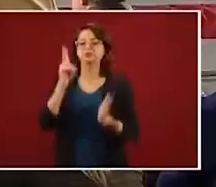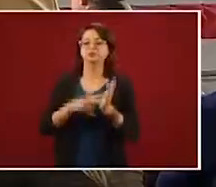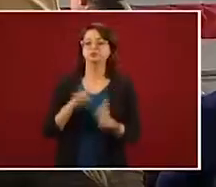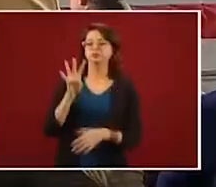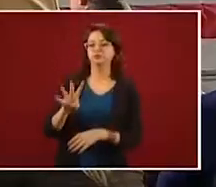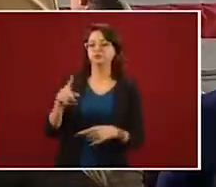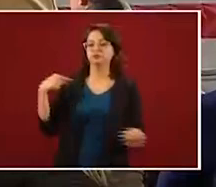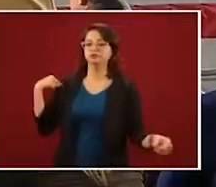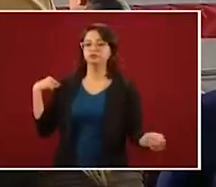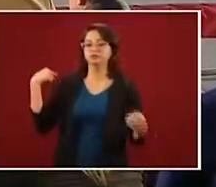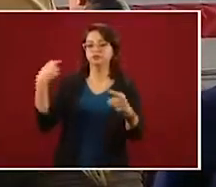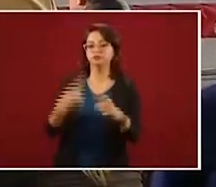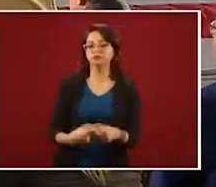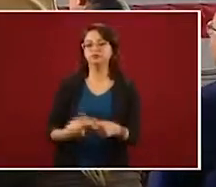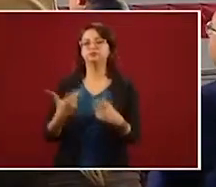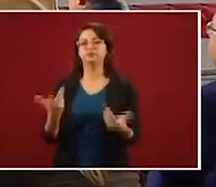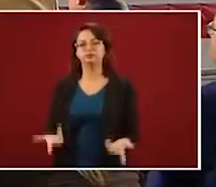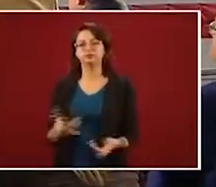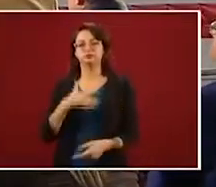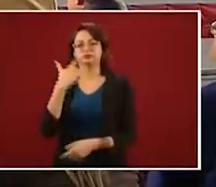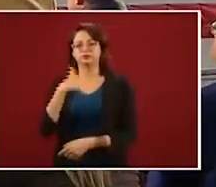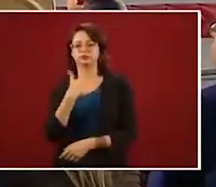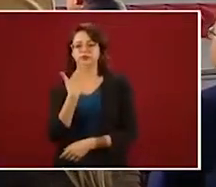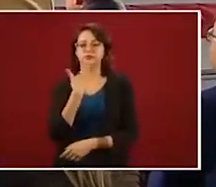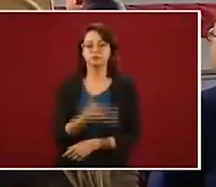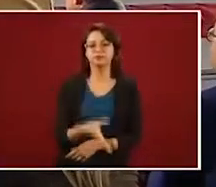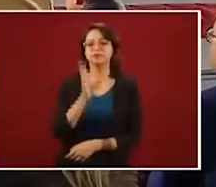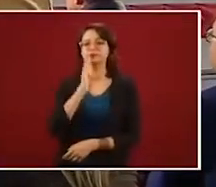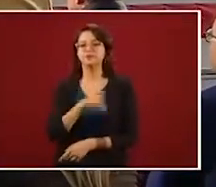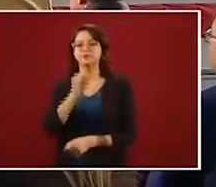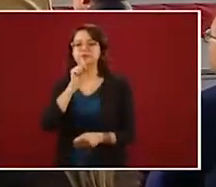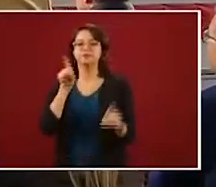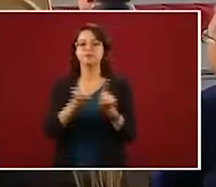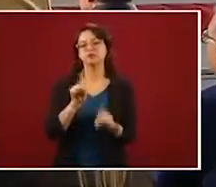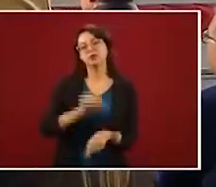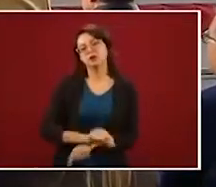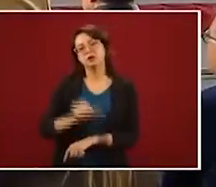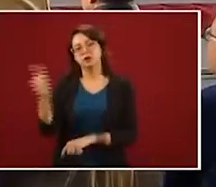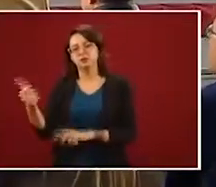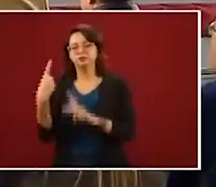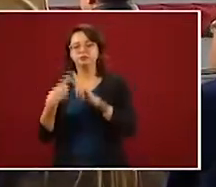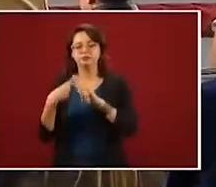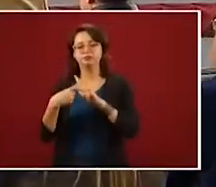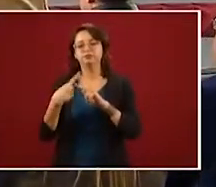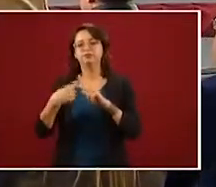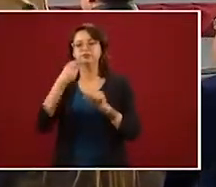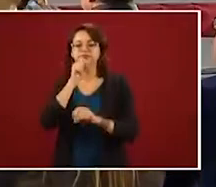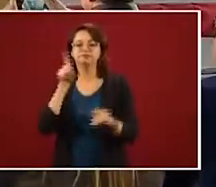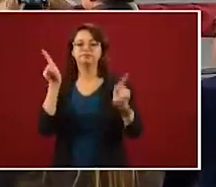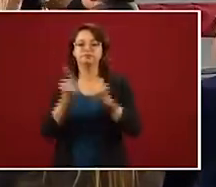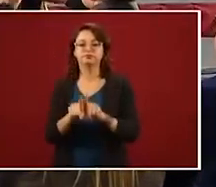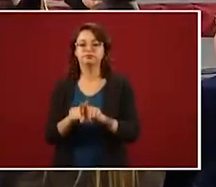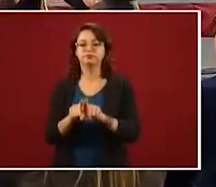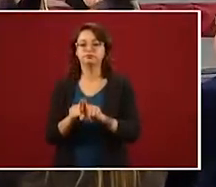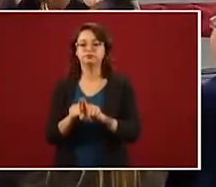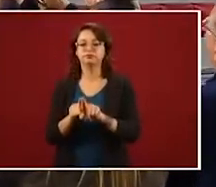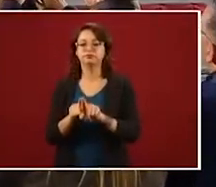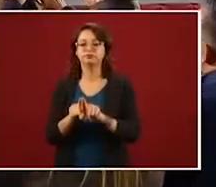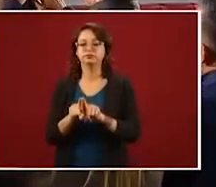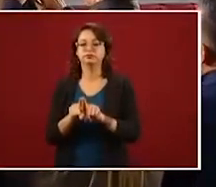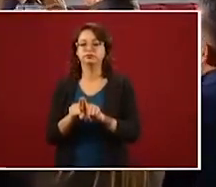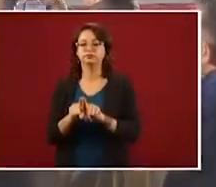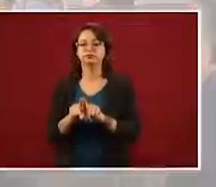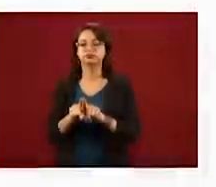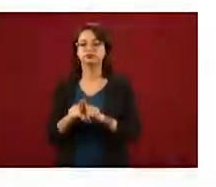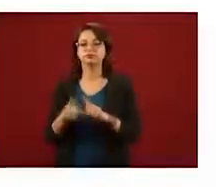2019, que se engarza con este otro índice que ustedes conocen perfectamente, también dado a conocer